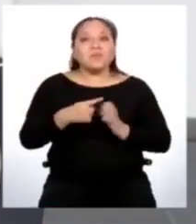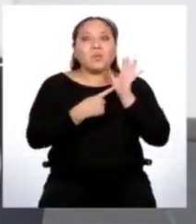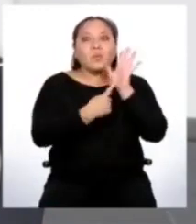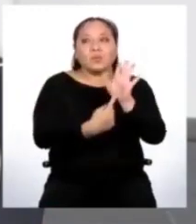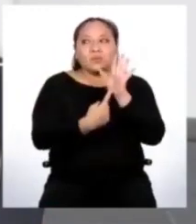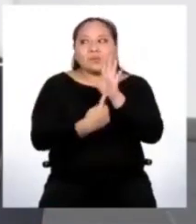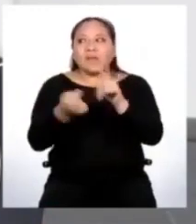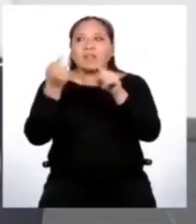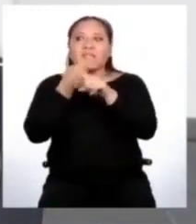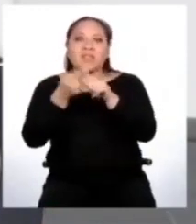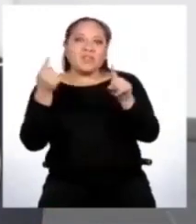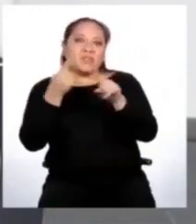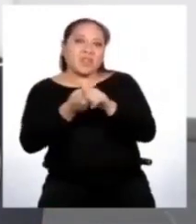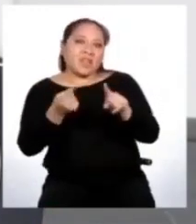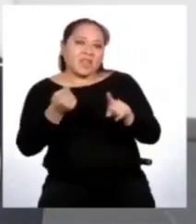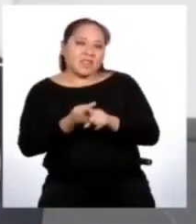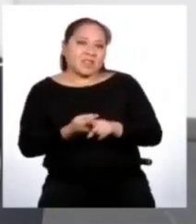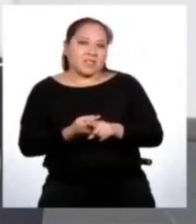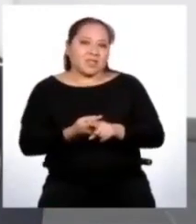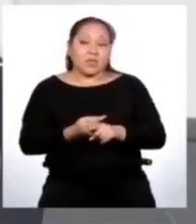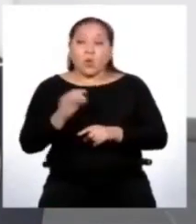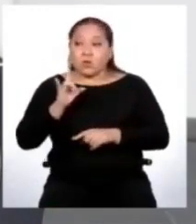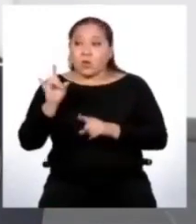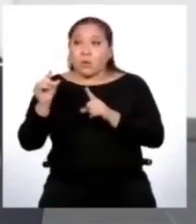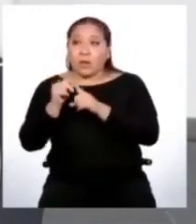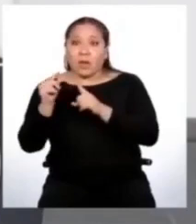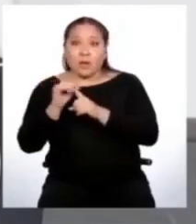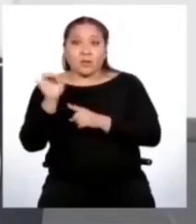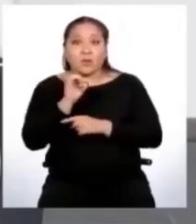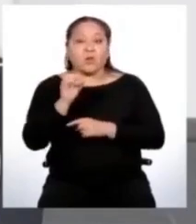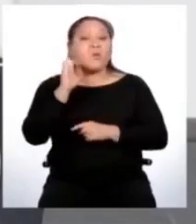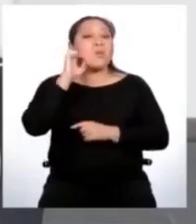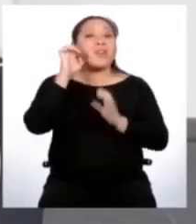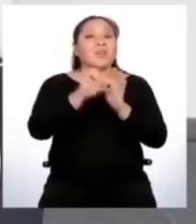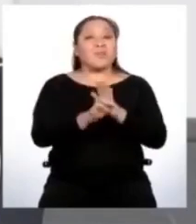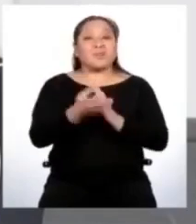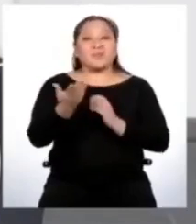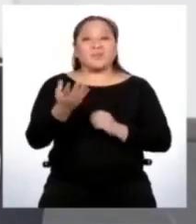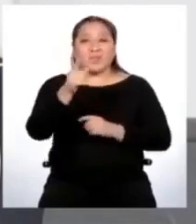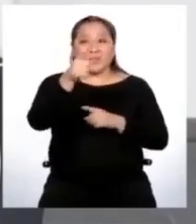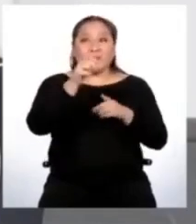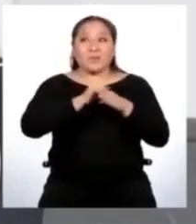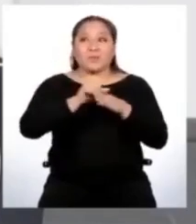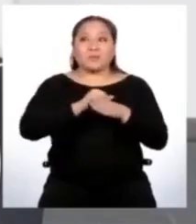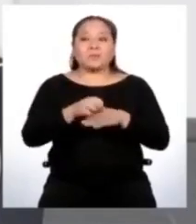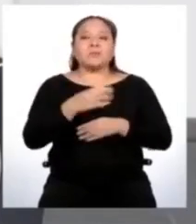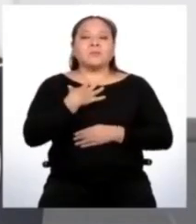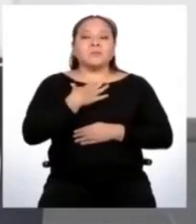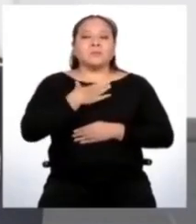muy diferentes usando las mismas palabras. Aquí van algunas frases más para que practiquen.